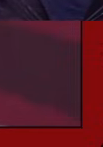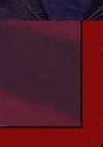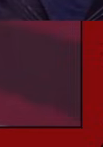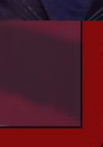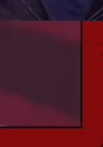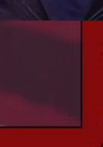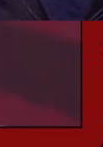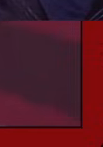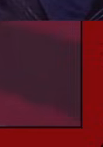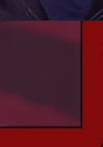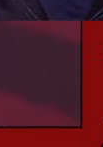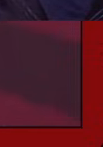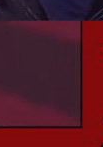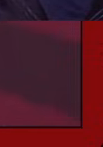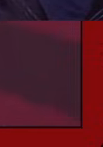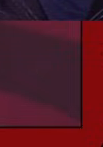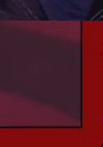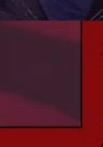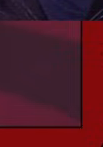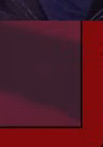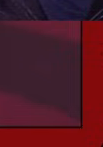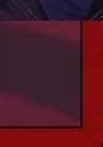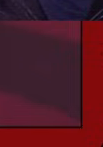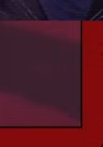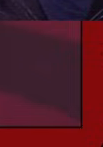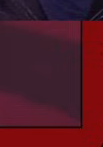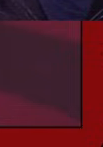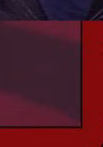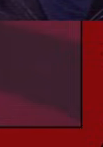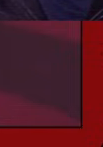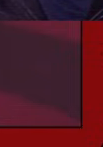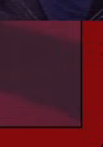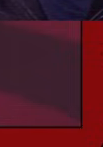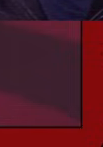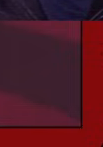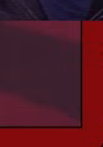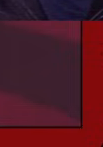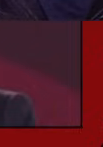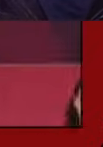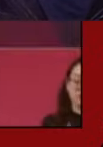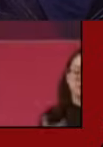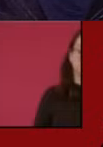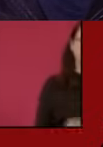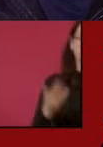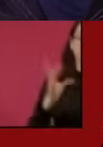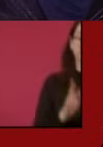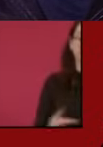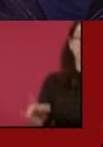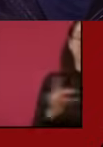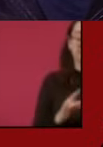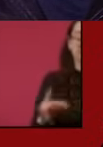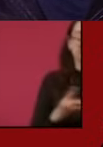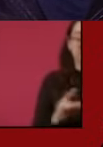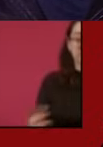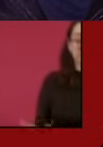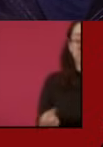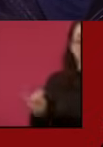comparte el presidente. Pienso que sí es una violación a la Constitución, que no está bien